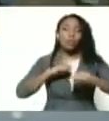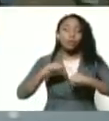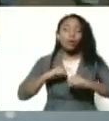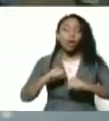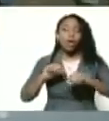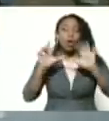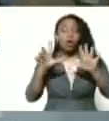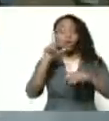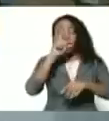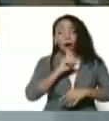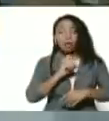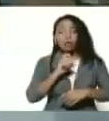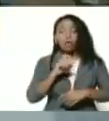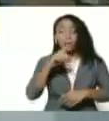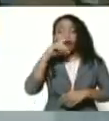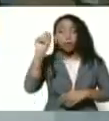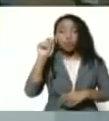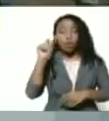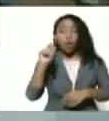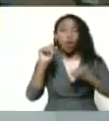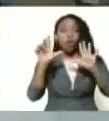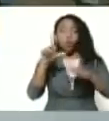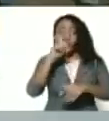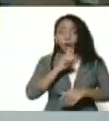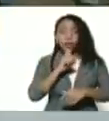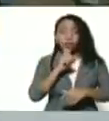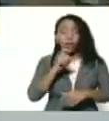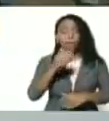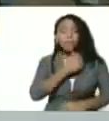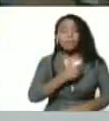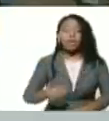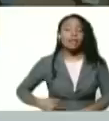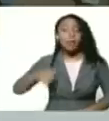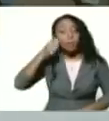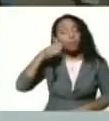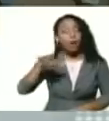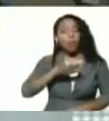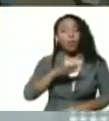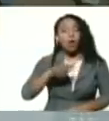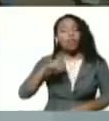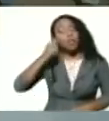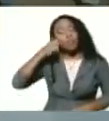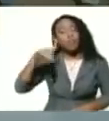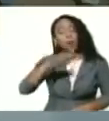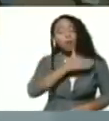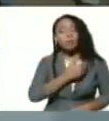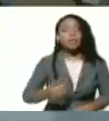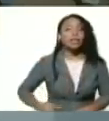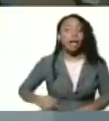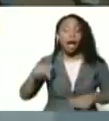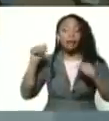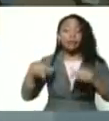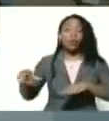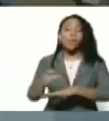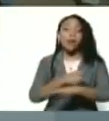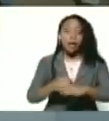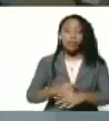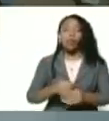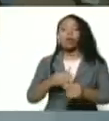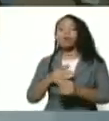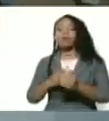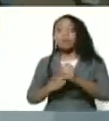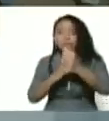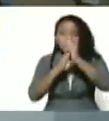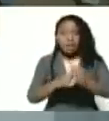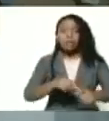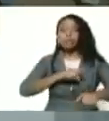Maduro es decir 8 años de presidente pueblo, del pueblo presidente aquí. Gobernando, dirigiendo,